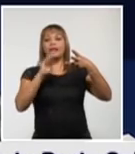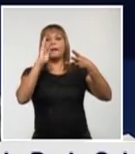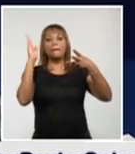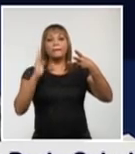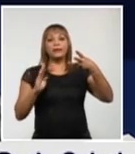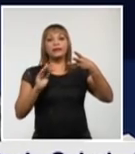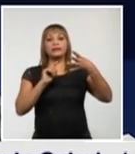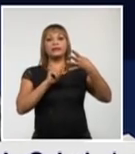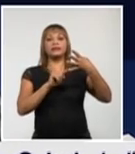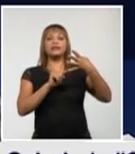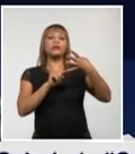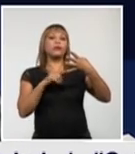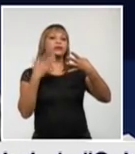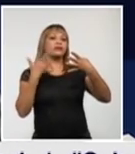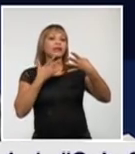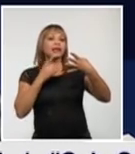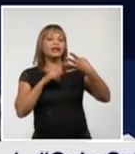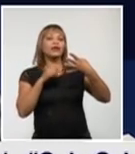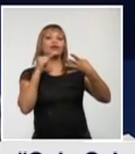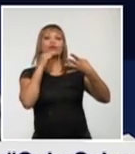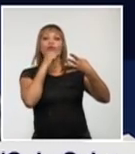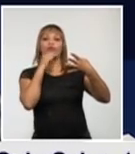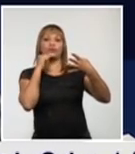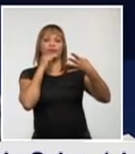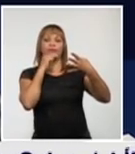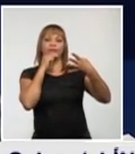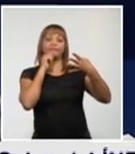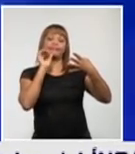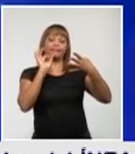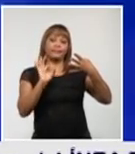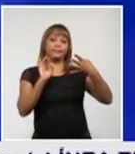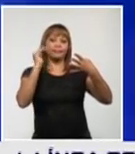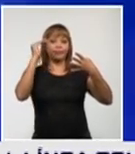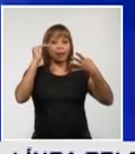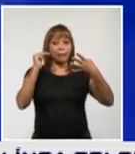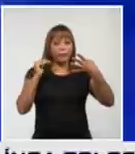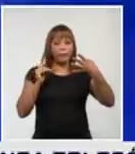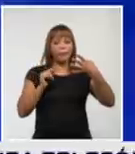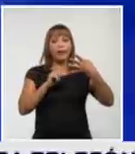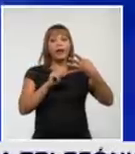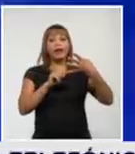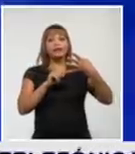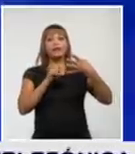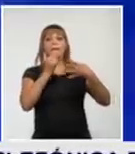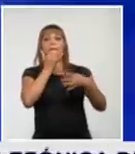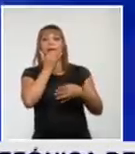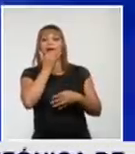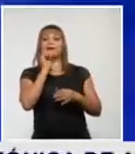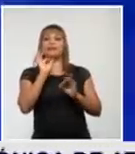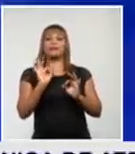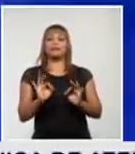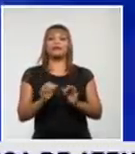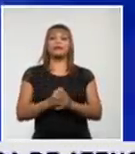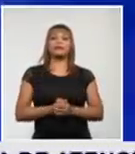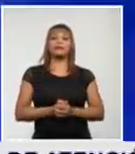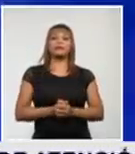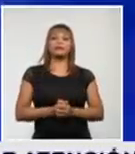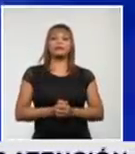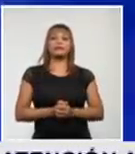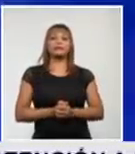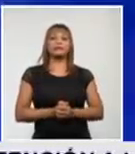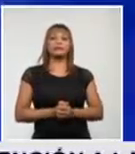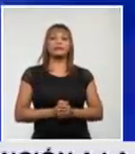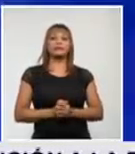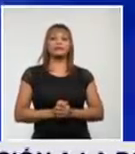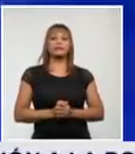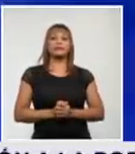y cuarto lugar Rusia. Realmente son los países que tienen una mayor afectación en